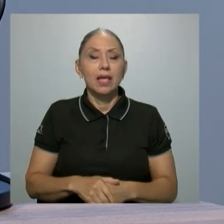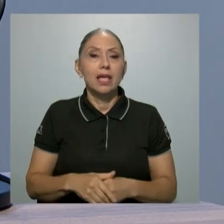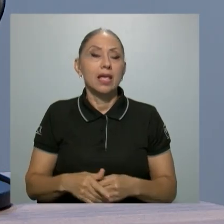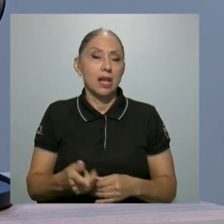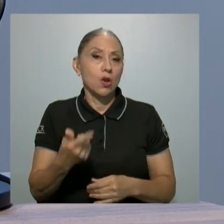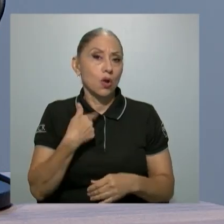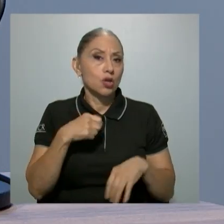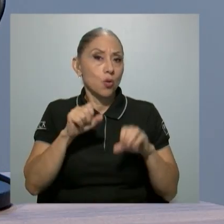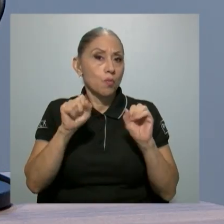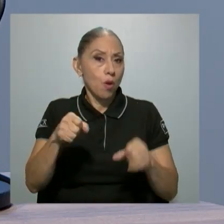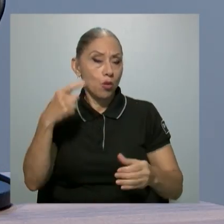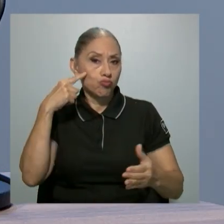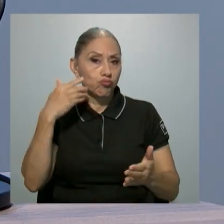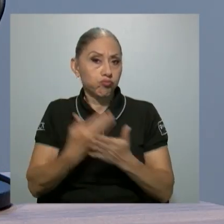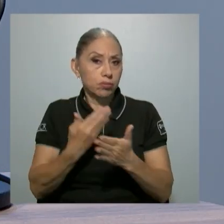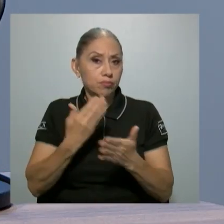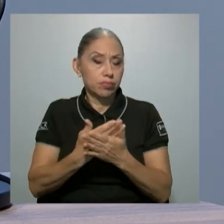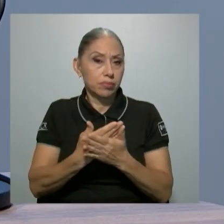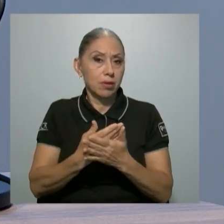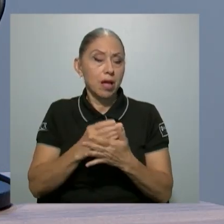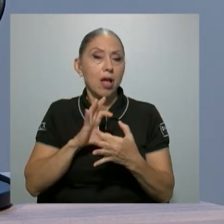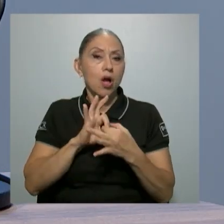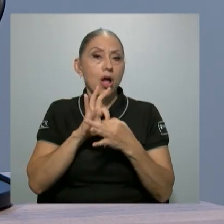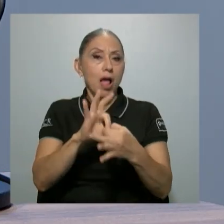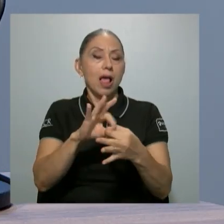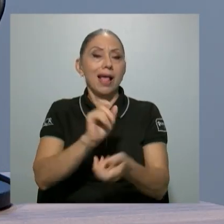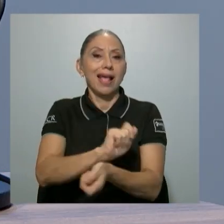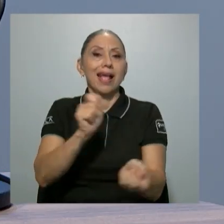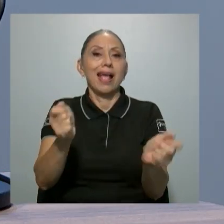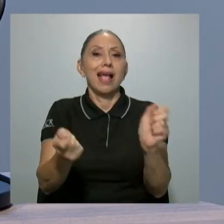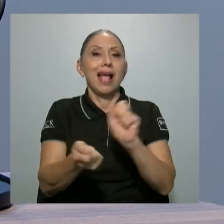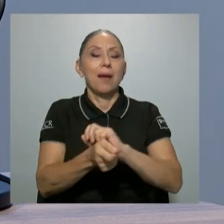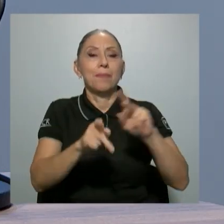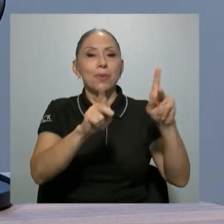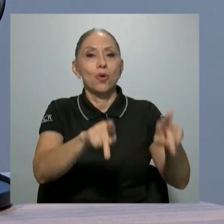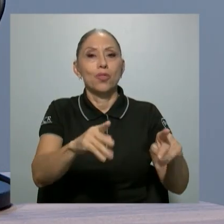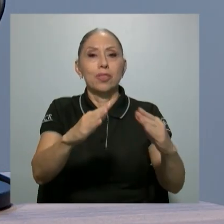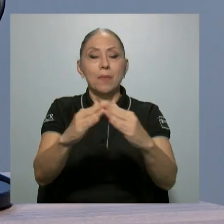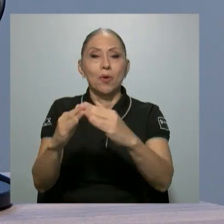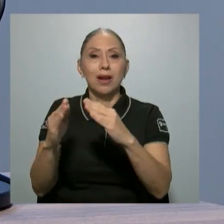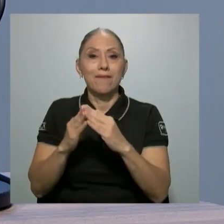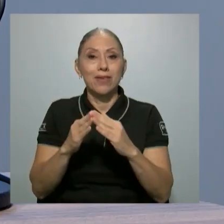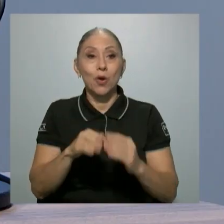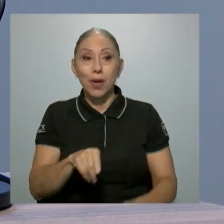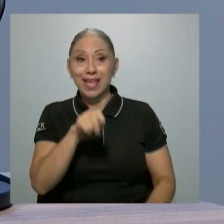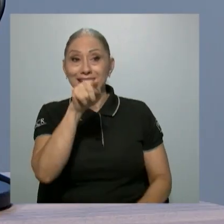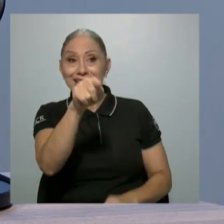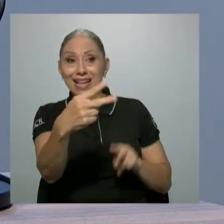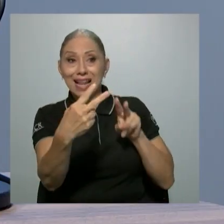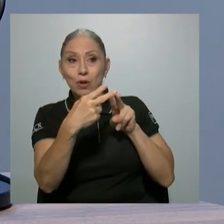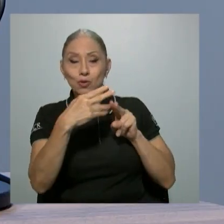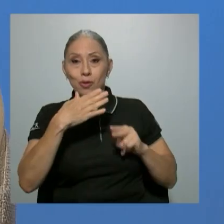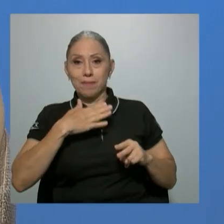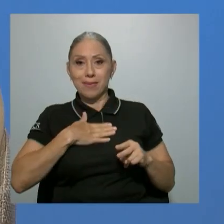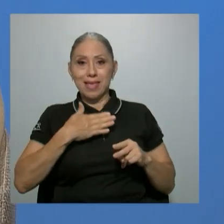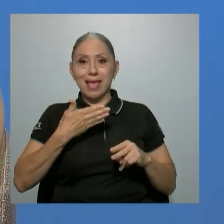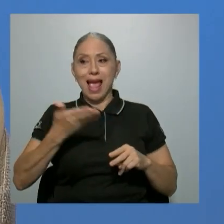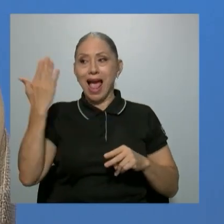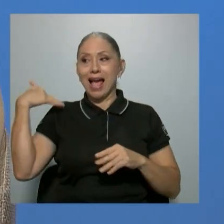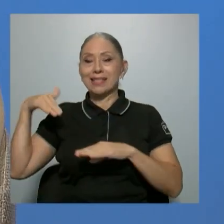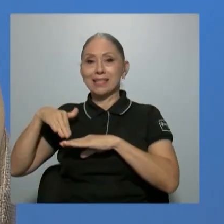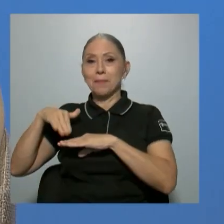puedo constatar del cambio demográfico es que Natalia me conoció hace más de 20 años, de manera